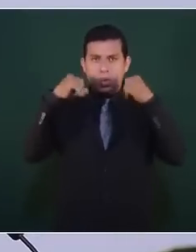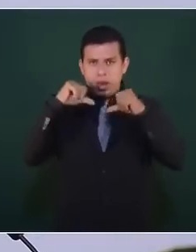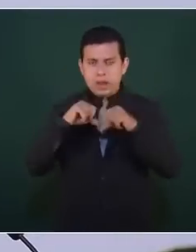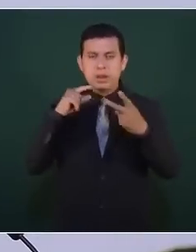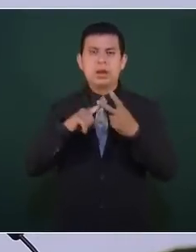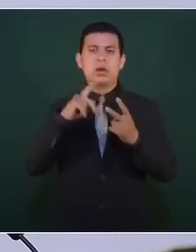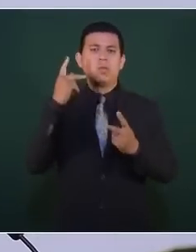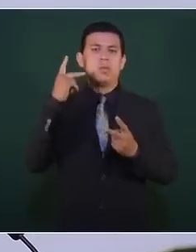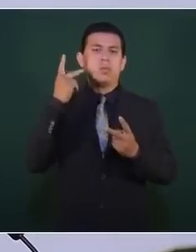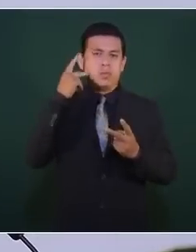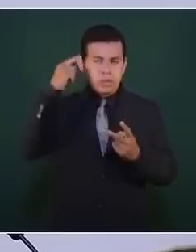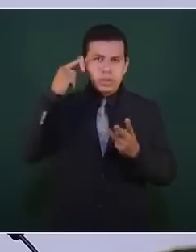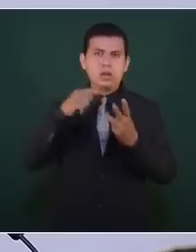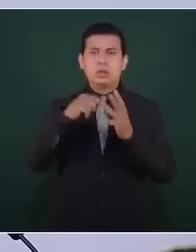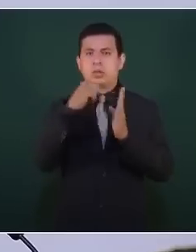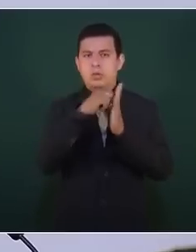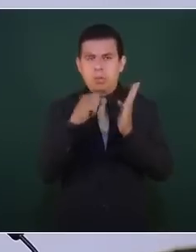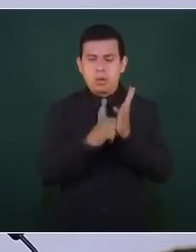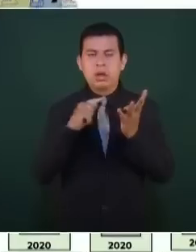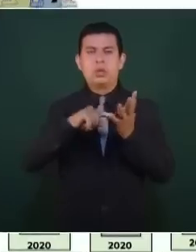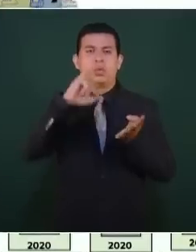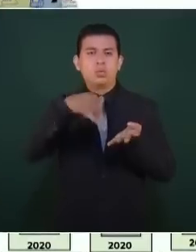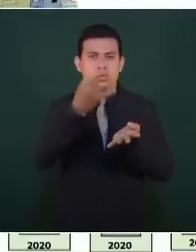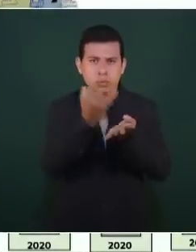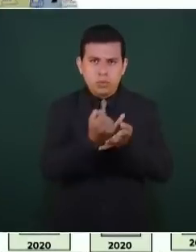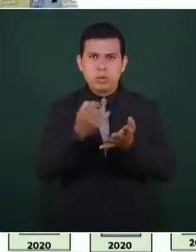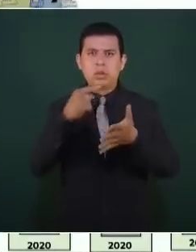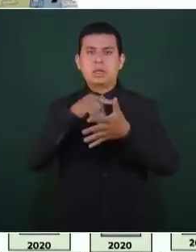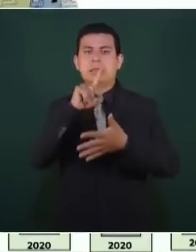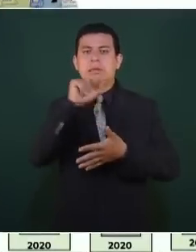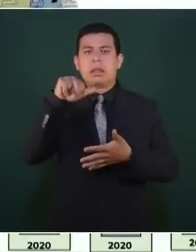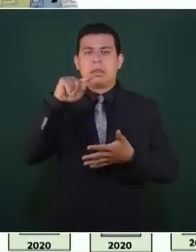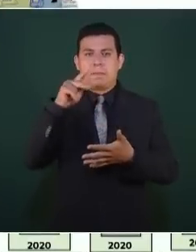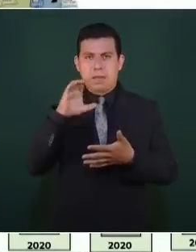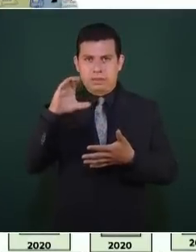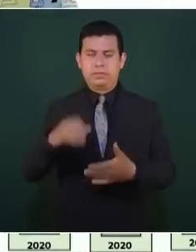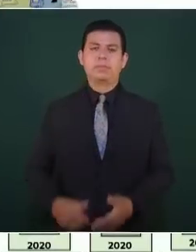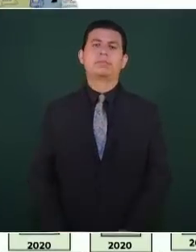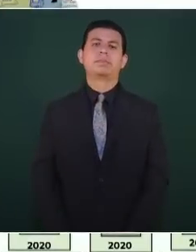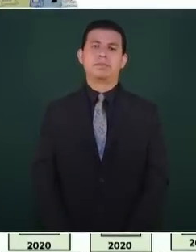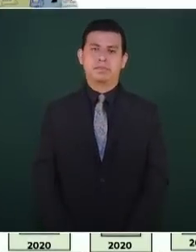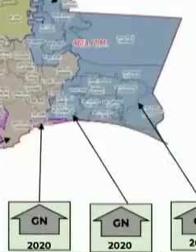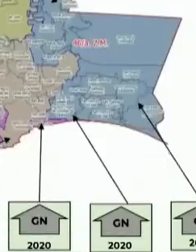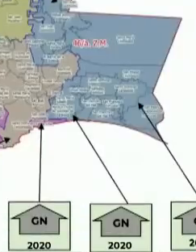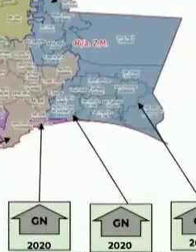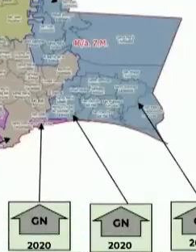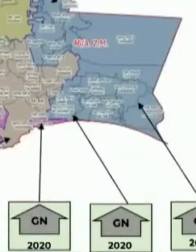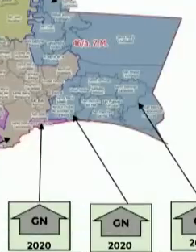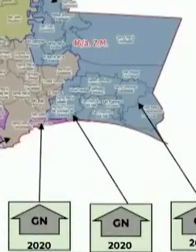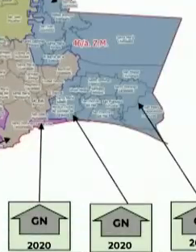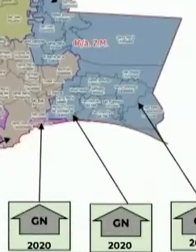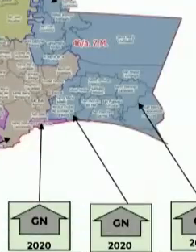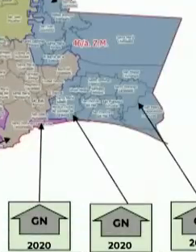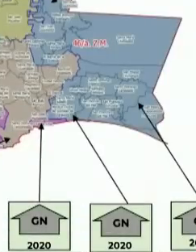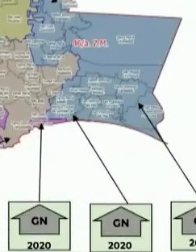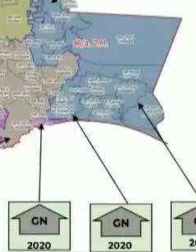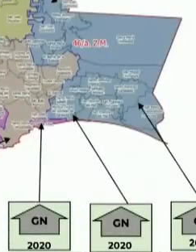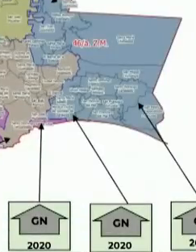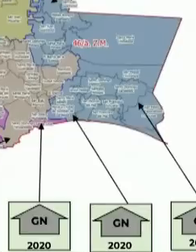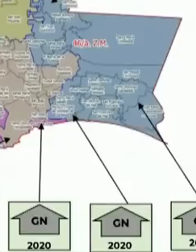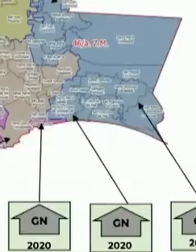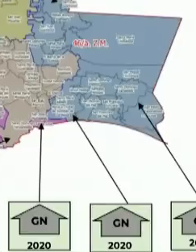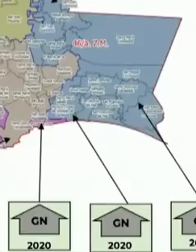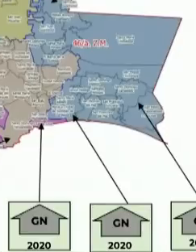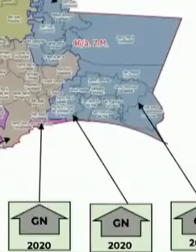Tehuantepec, Salina Cruz, Juchitán y Zanatepec. En el proyecto 2021 3 están